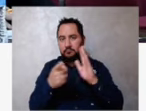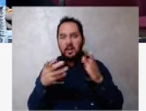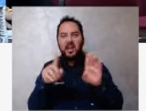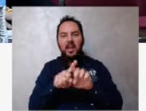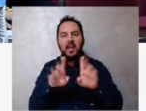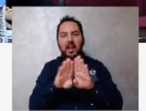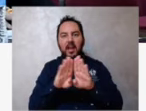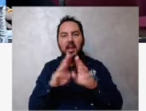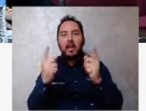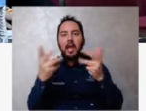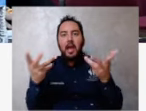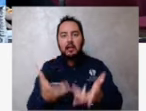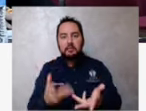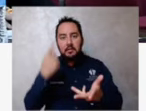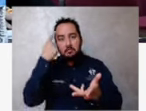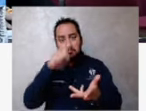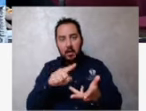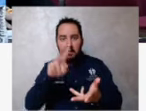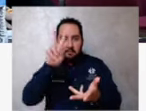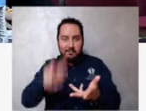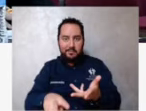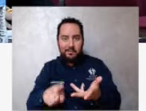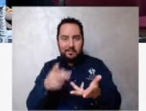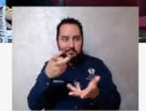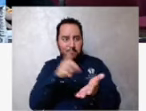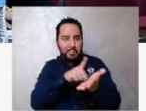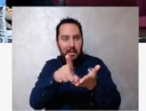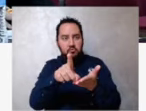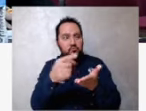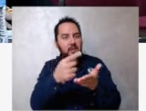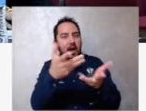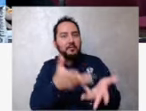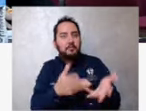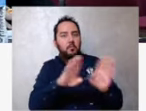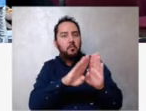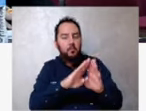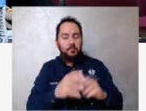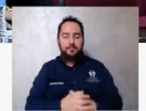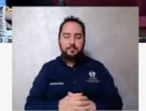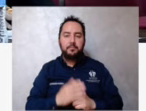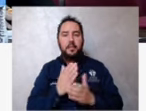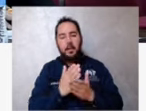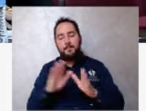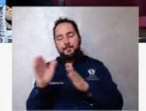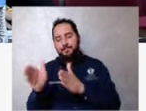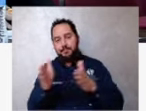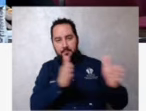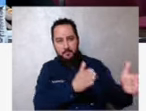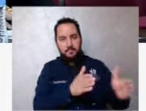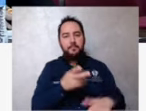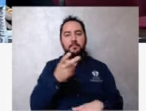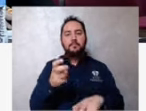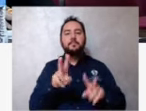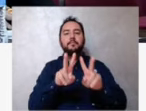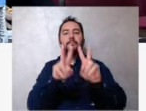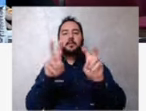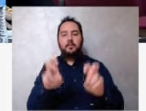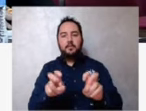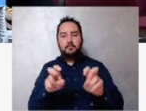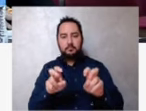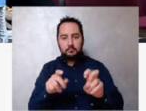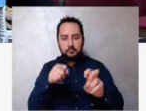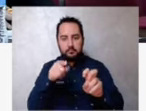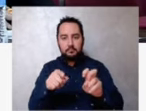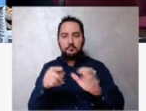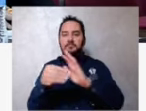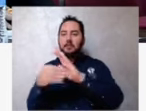de medidas que garanticen el efectivo ejercicio de este derecho. Por otra parte, en relación con el agravio respecto a la omisión de dichas